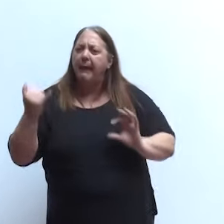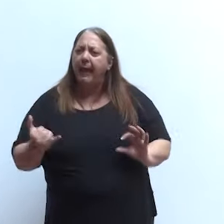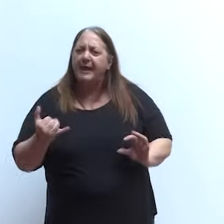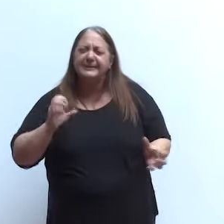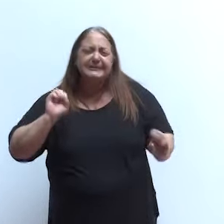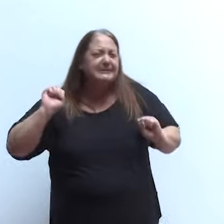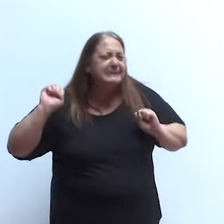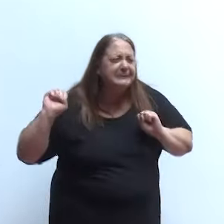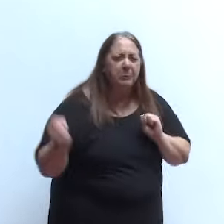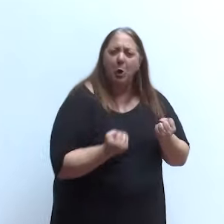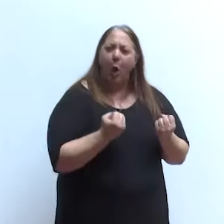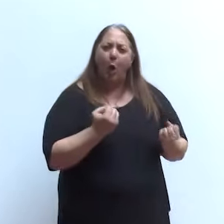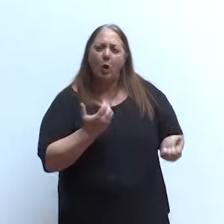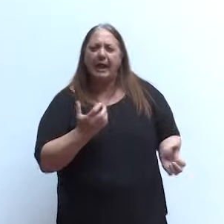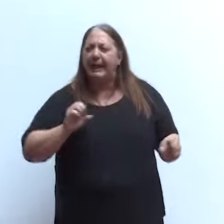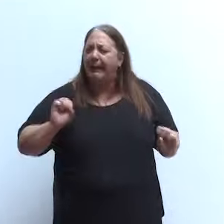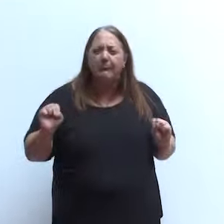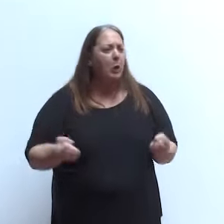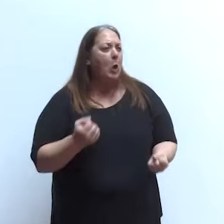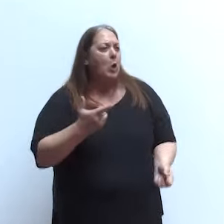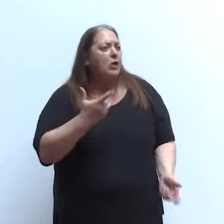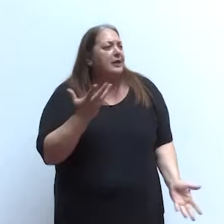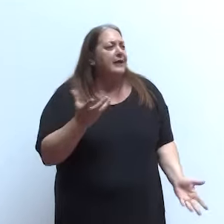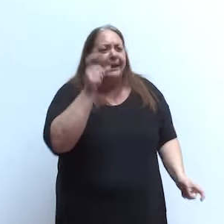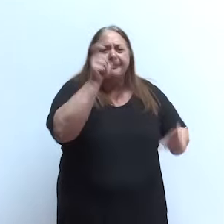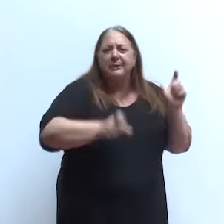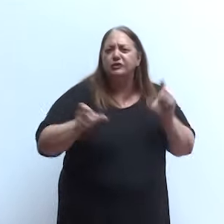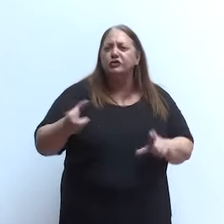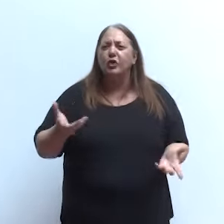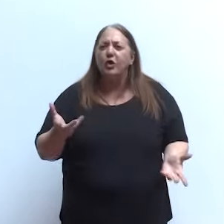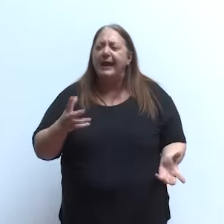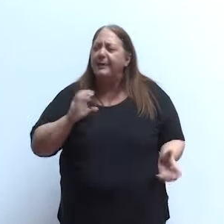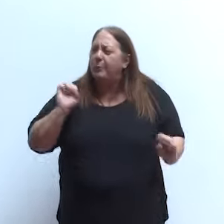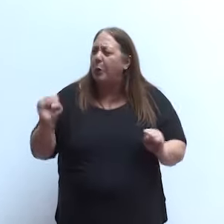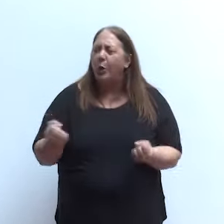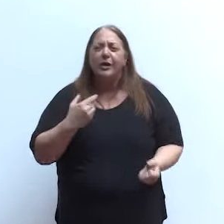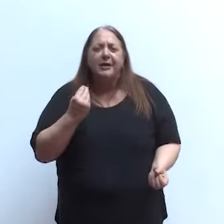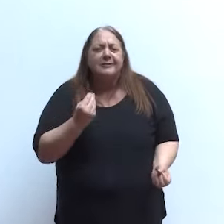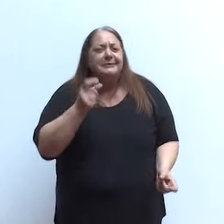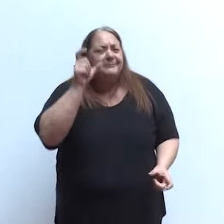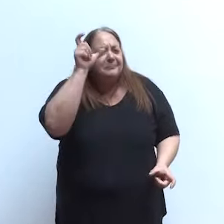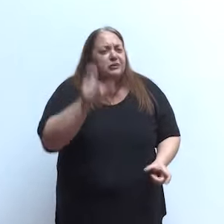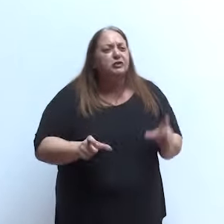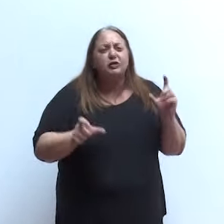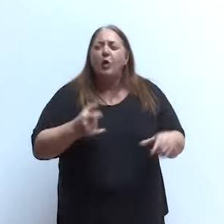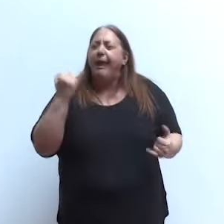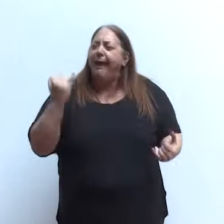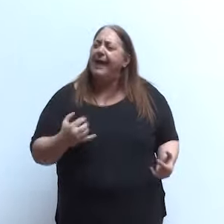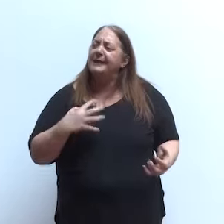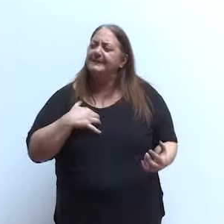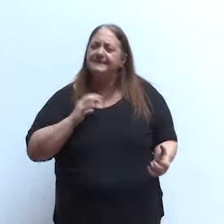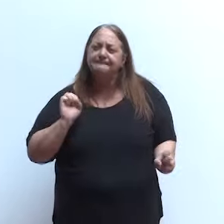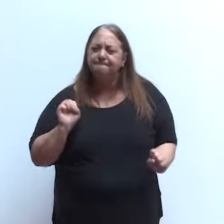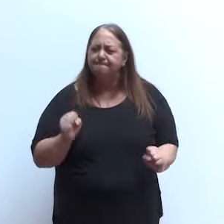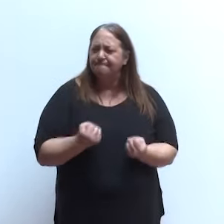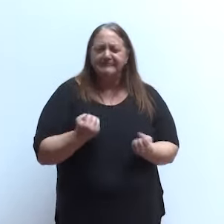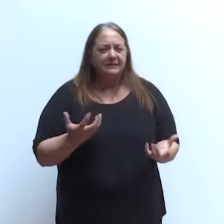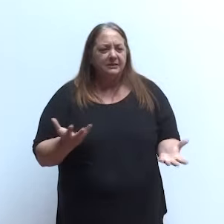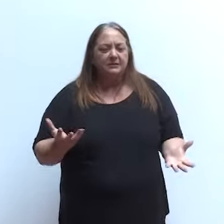a la bronca no Ana aren decía rabia es aquello que sentimos cuando las cosas podrían ser de una manera y sin embargo no lo